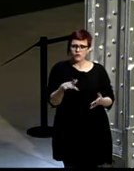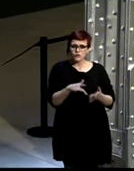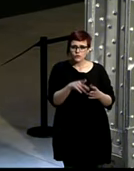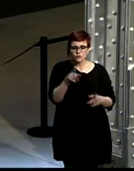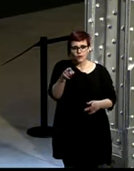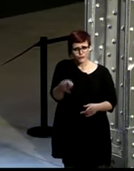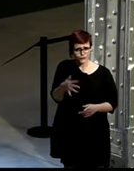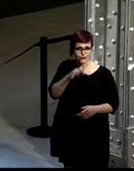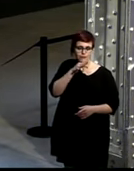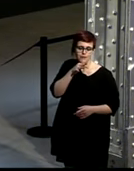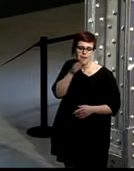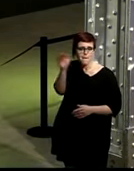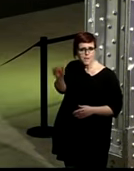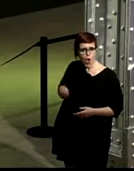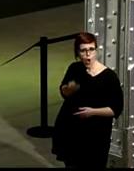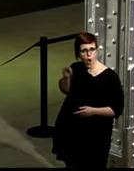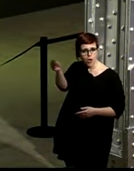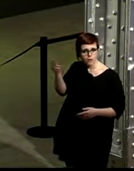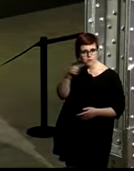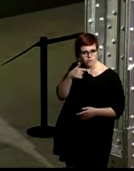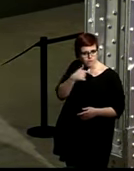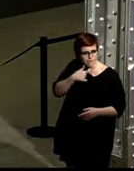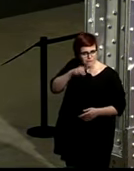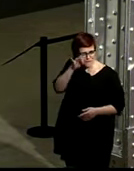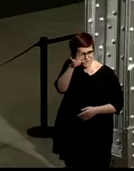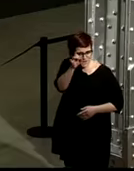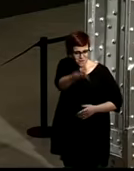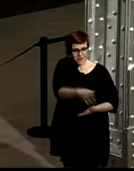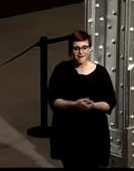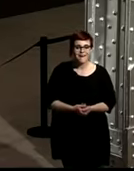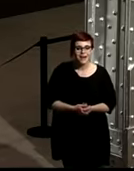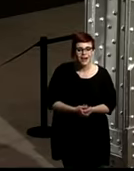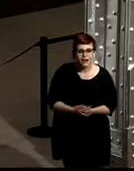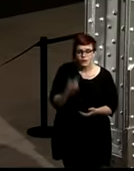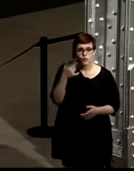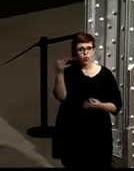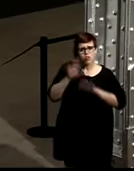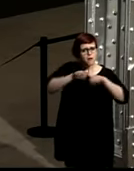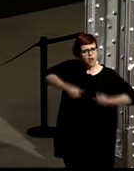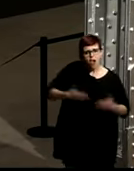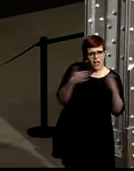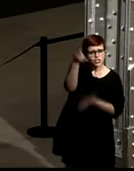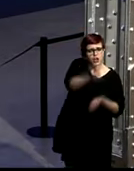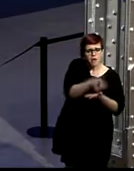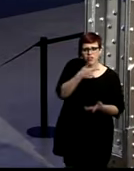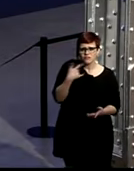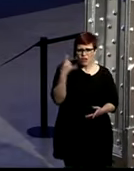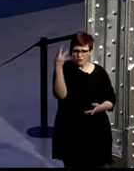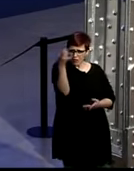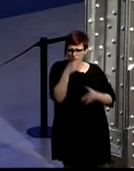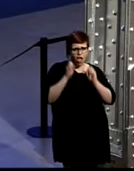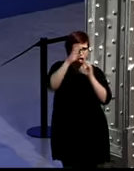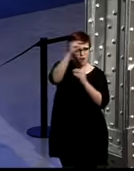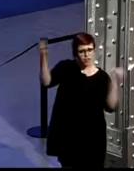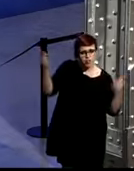muy pequeño, corazón. Pero funciona que flipas, ¿eh? Tú lo que tienes que hacer es volver a casa y dejarte ya gilipolleces.